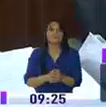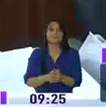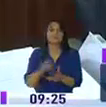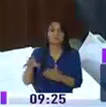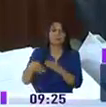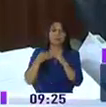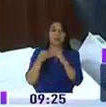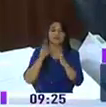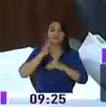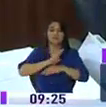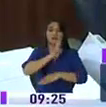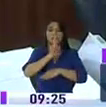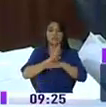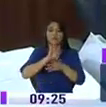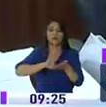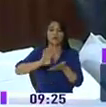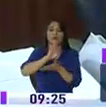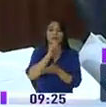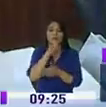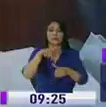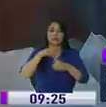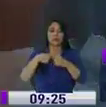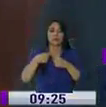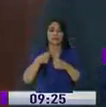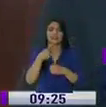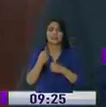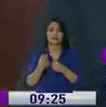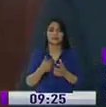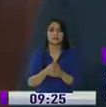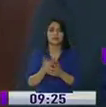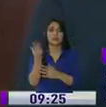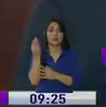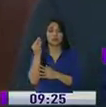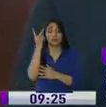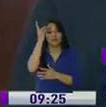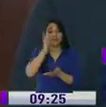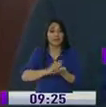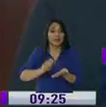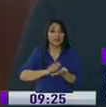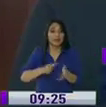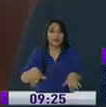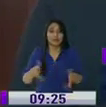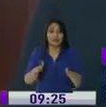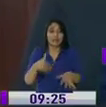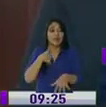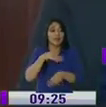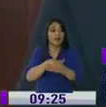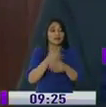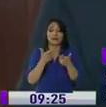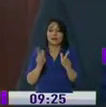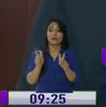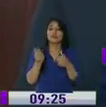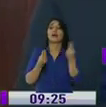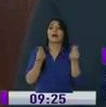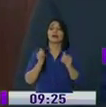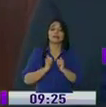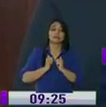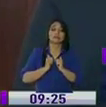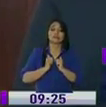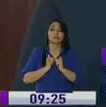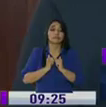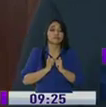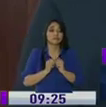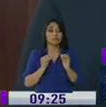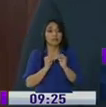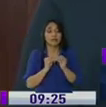este rector de un colegio particular. Porque si los chicos no tienen qué hacer en la tarde, entonces comienzan a